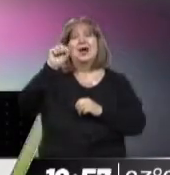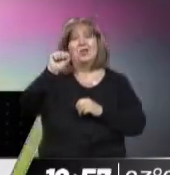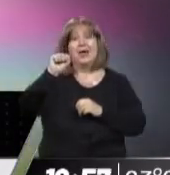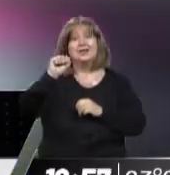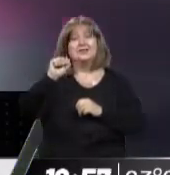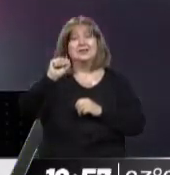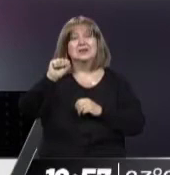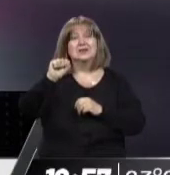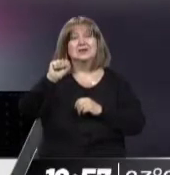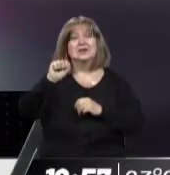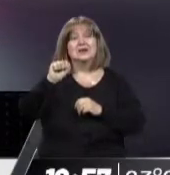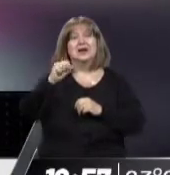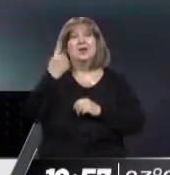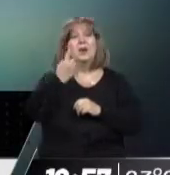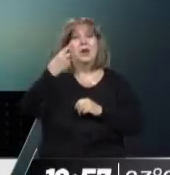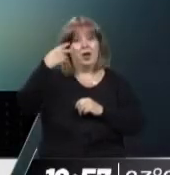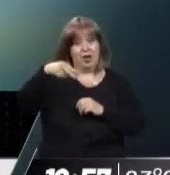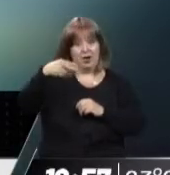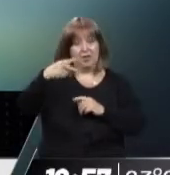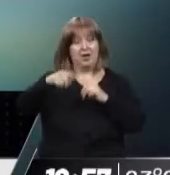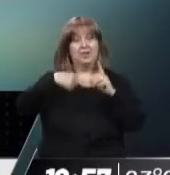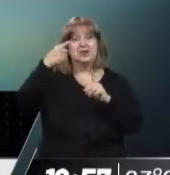y sorteamos el 1 de noviembre.